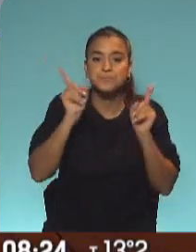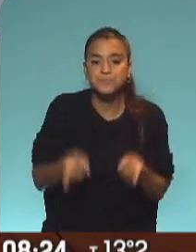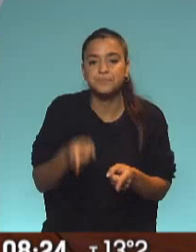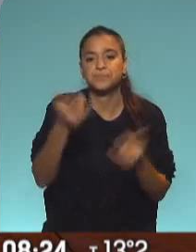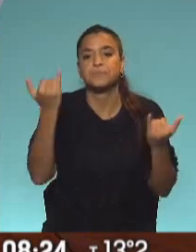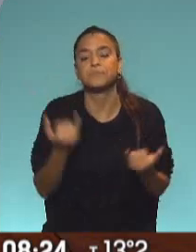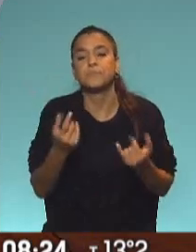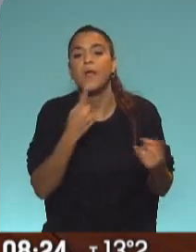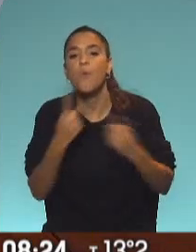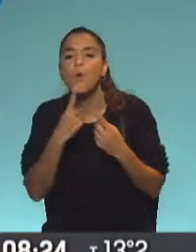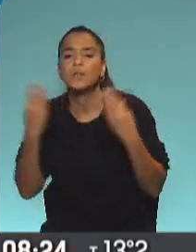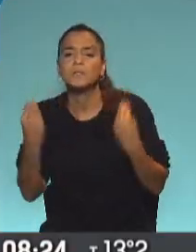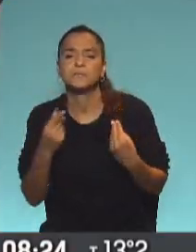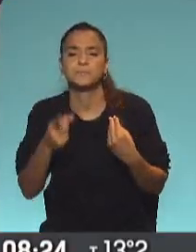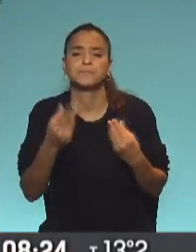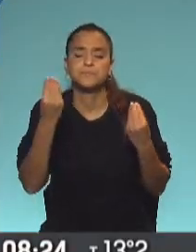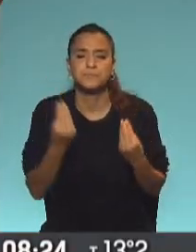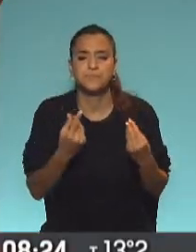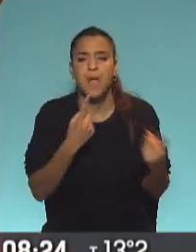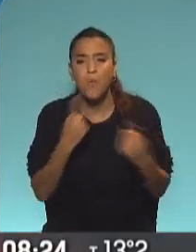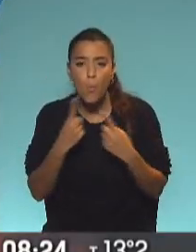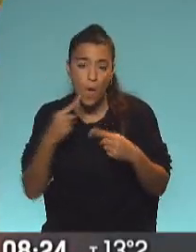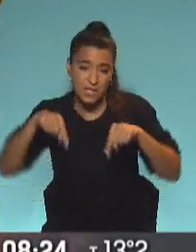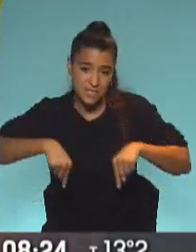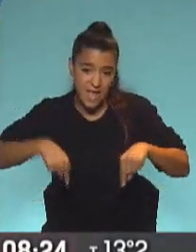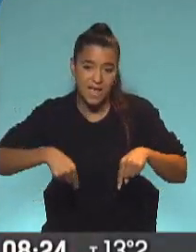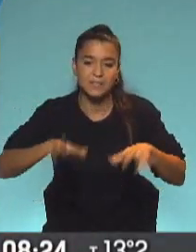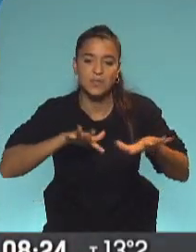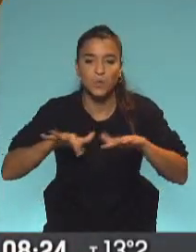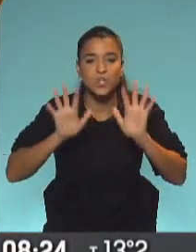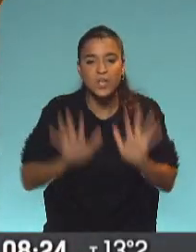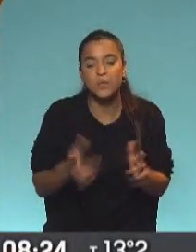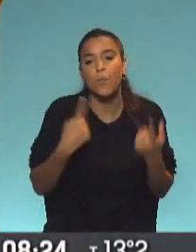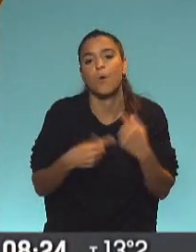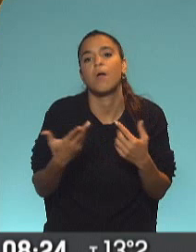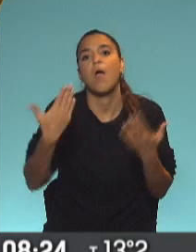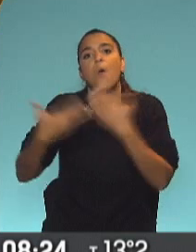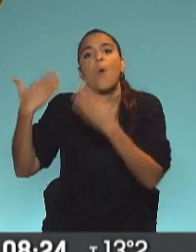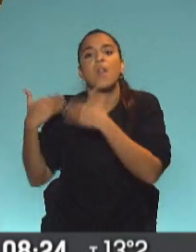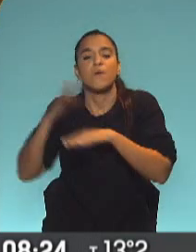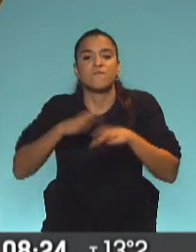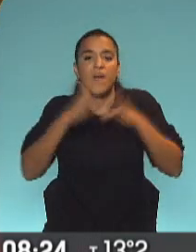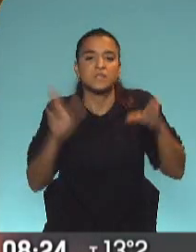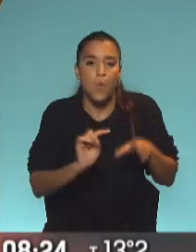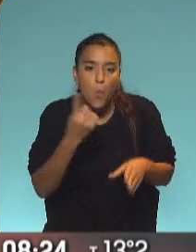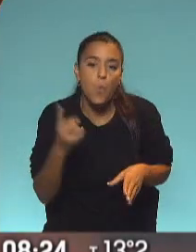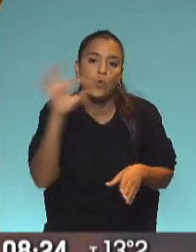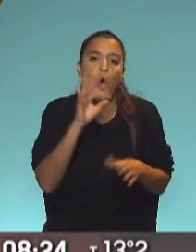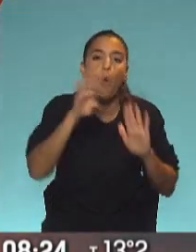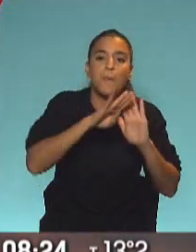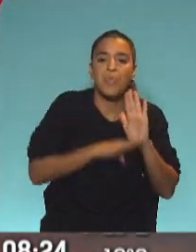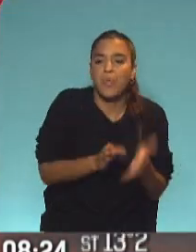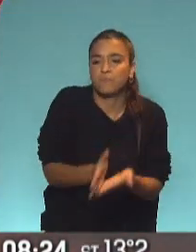trajiste una encuesta, ¿de qué se trata? Una encuesta porque se está, bueno, en este escenario, cuando se habla de volver a la fase 1, de medidas